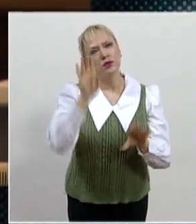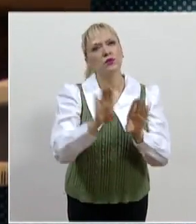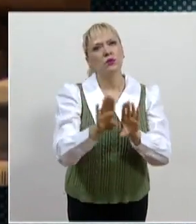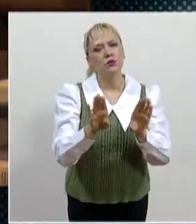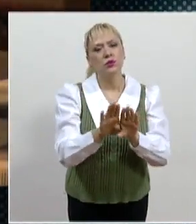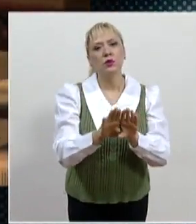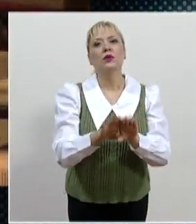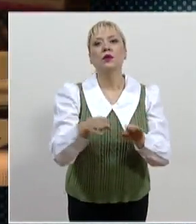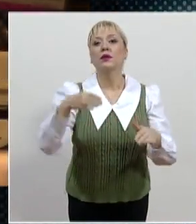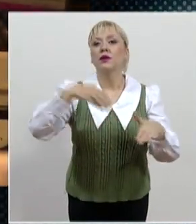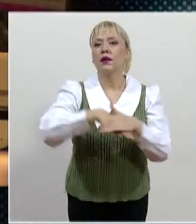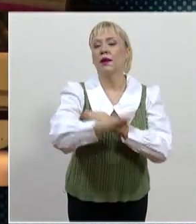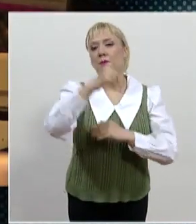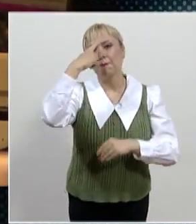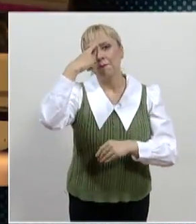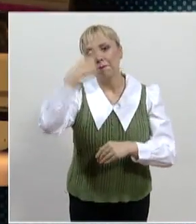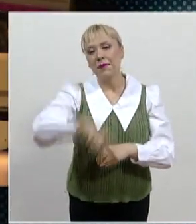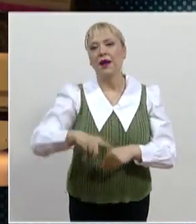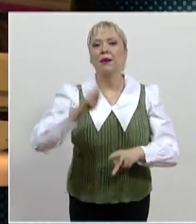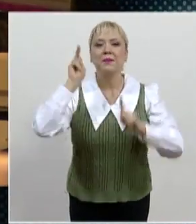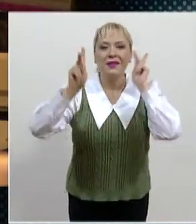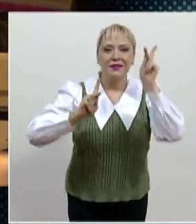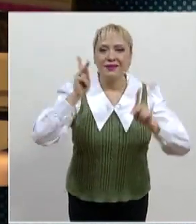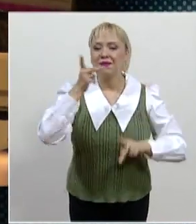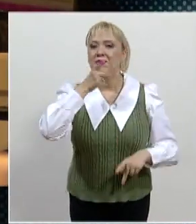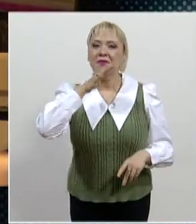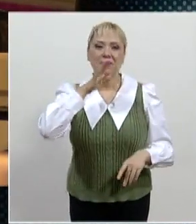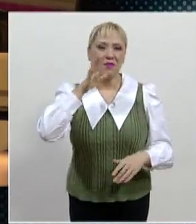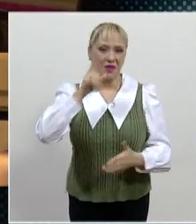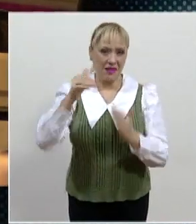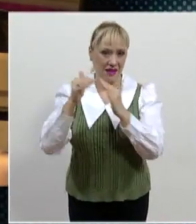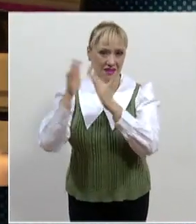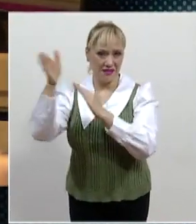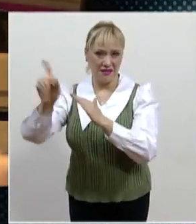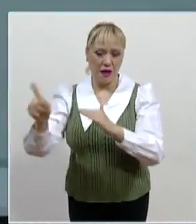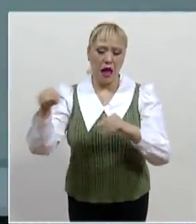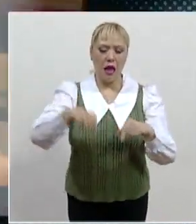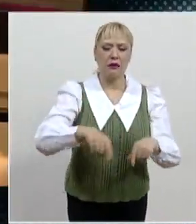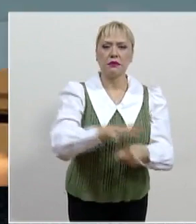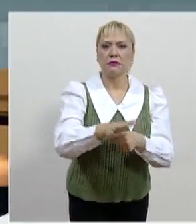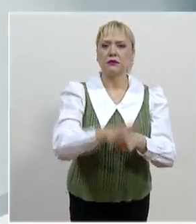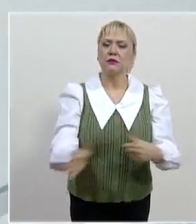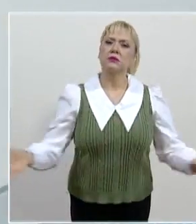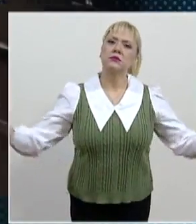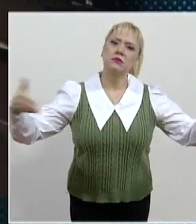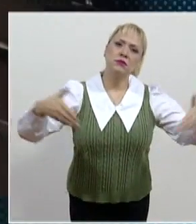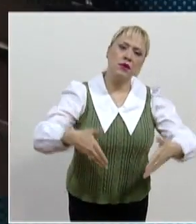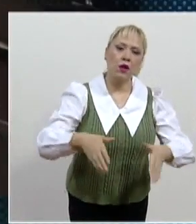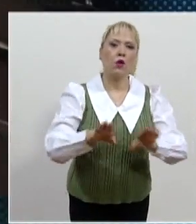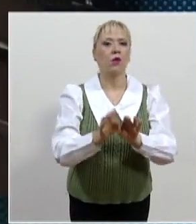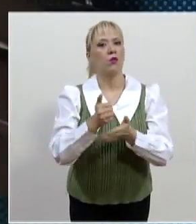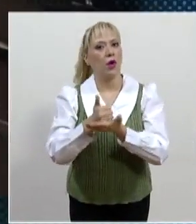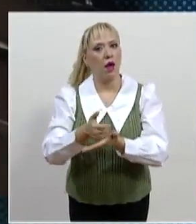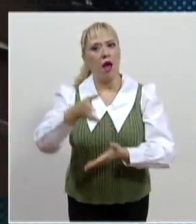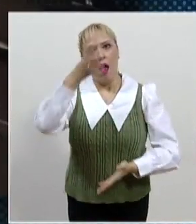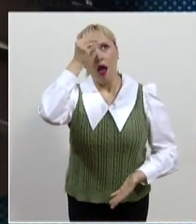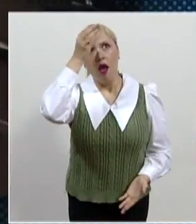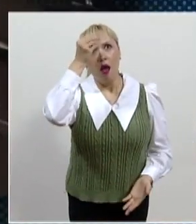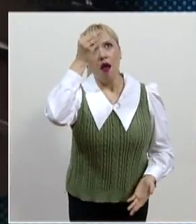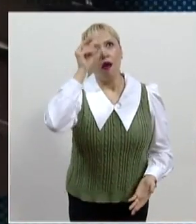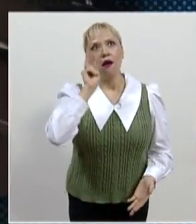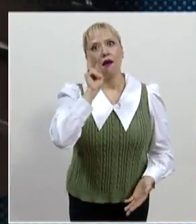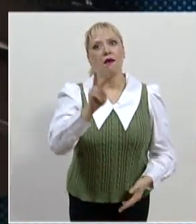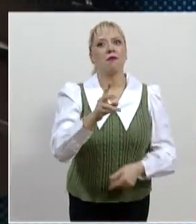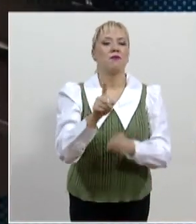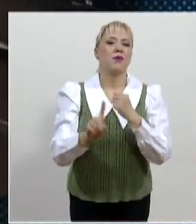Convivencia Familiar como herramienta de auxilio en la función jurisdiccional en materia familiar. El Poder Judicial de